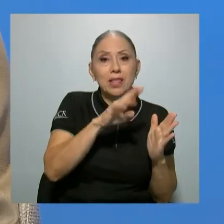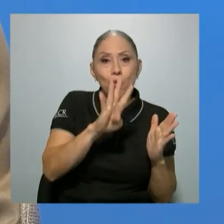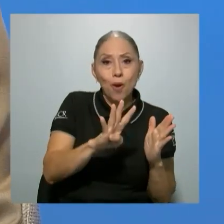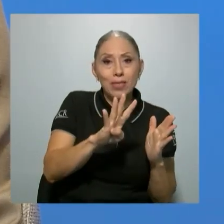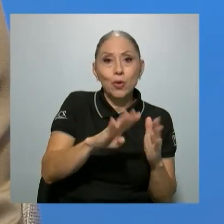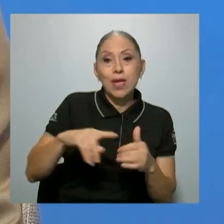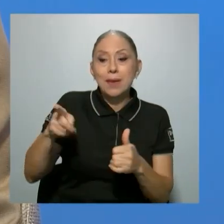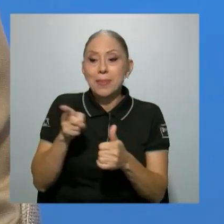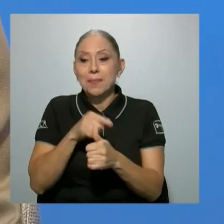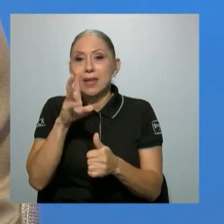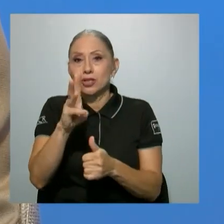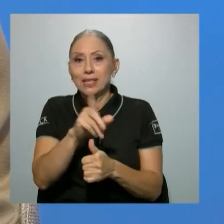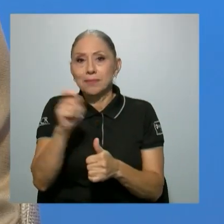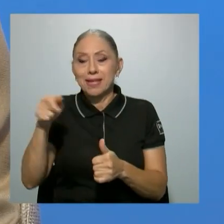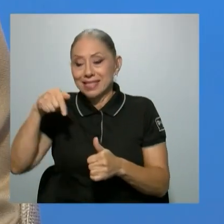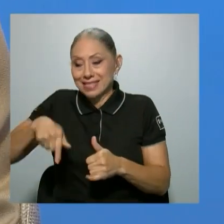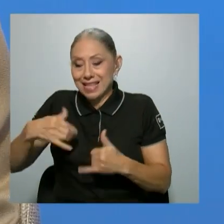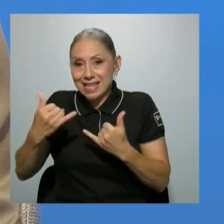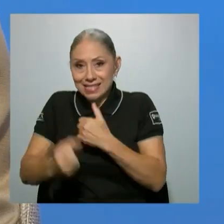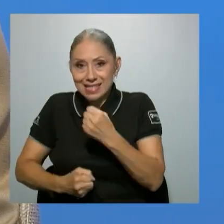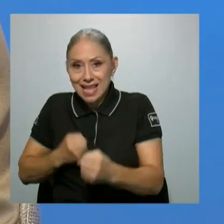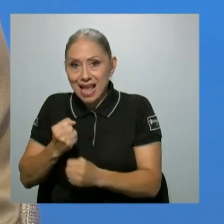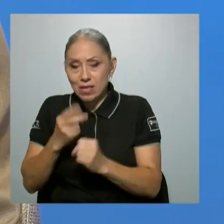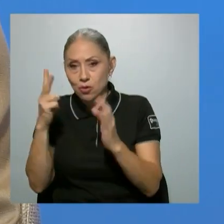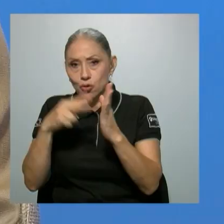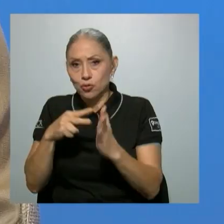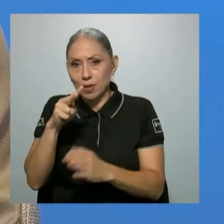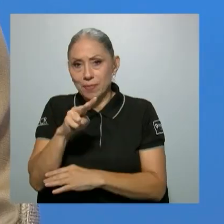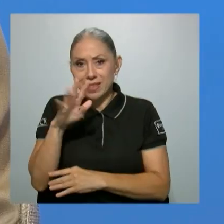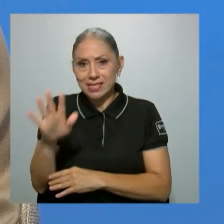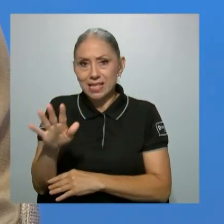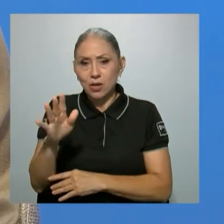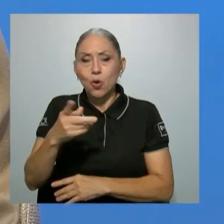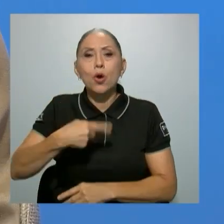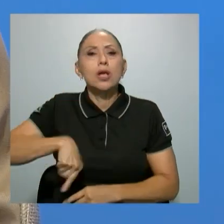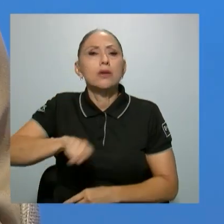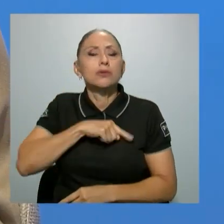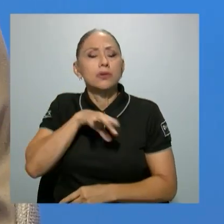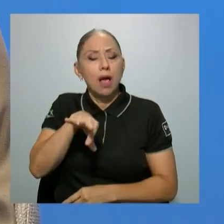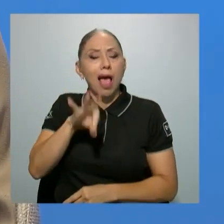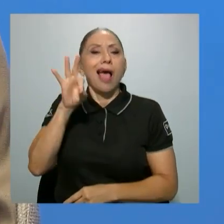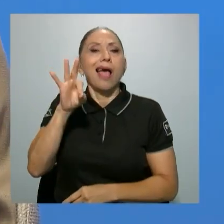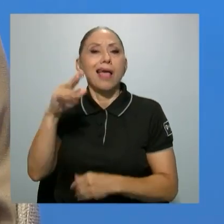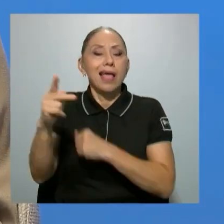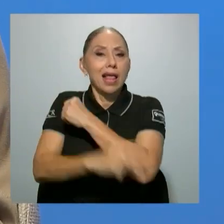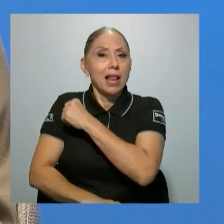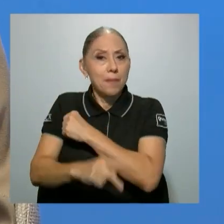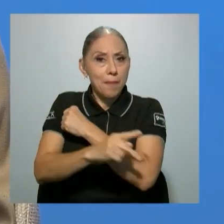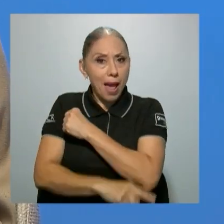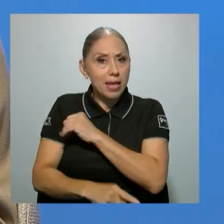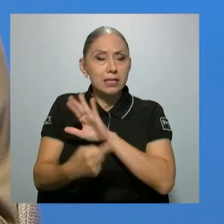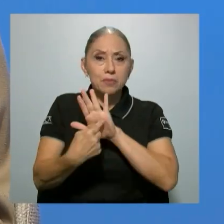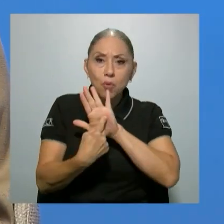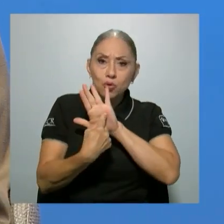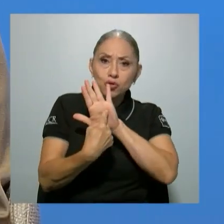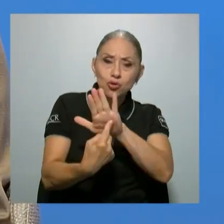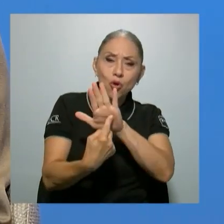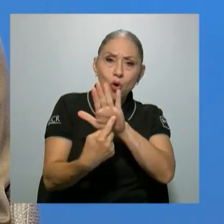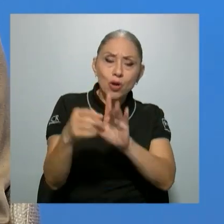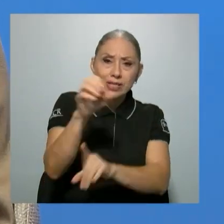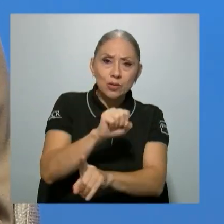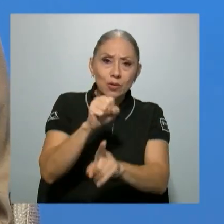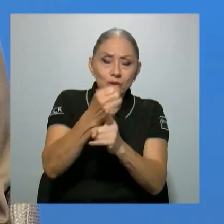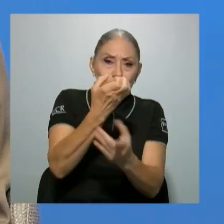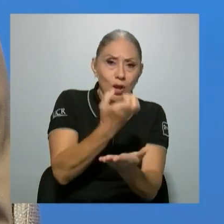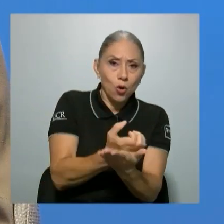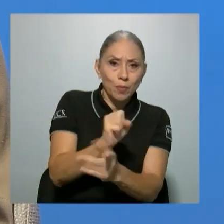2025. Y lo que señalamos es que el país mostró un desempeño económico y social